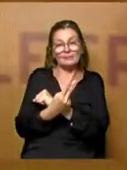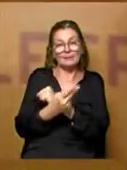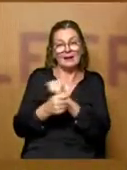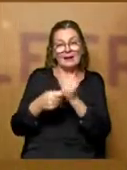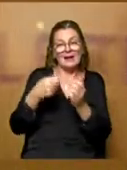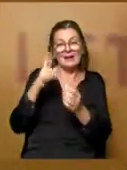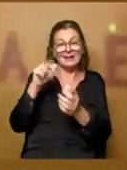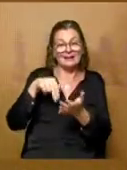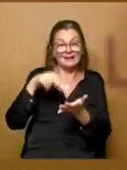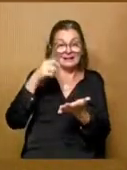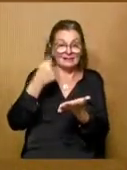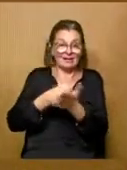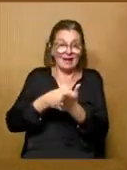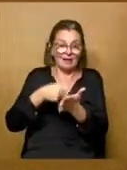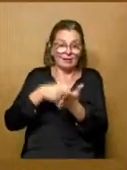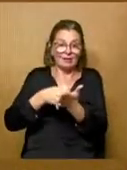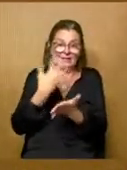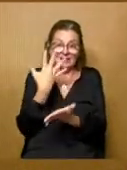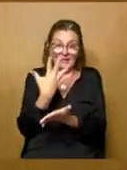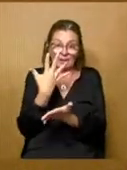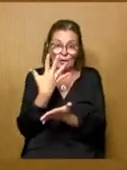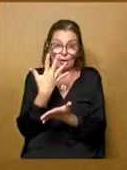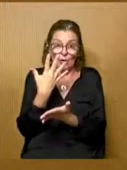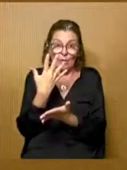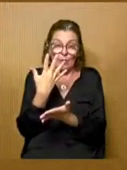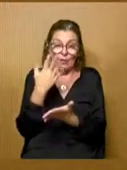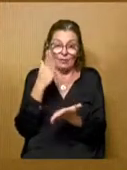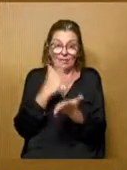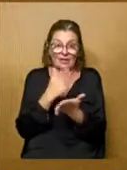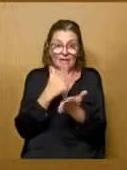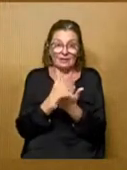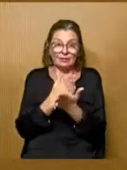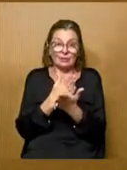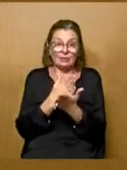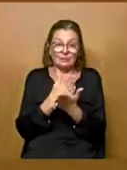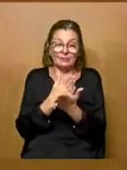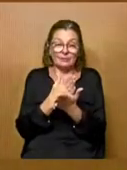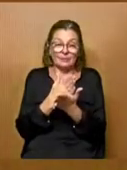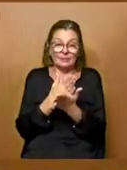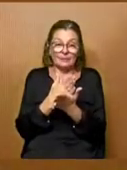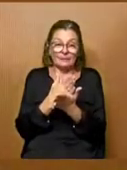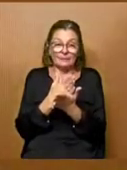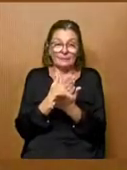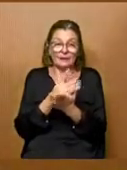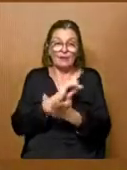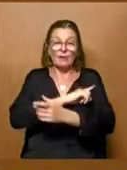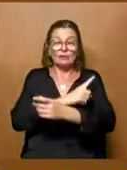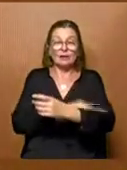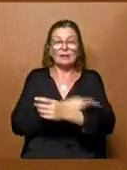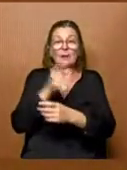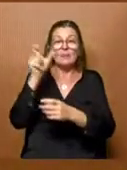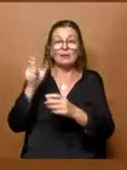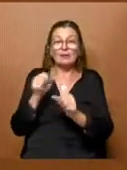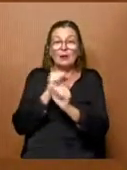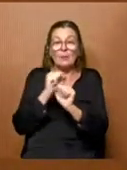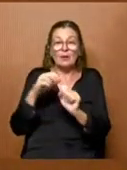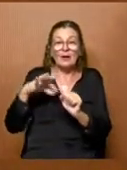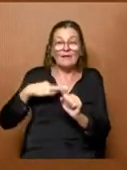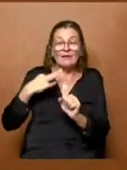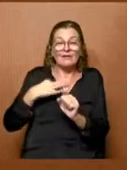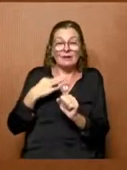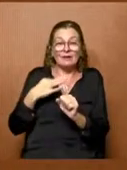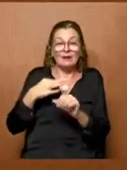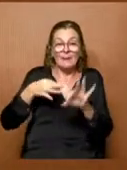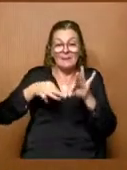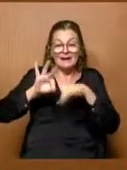básica universal. Estos cinco pilares de derecho fortalecen que las personas puedan vivir y salir al